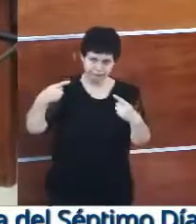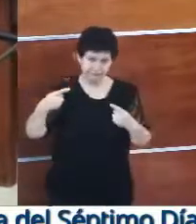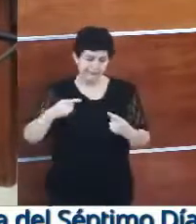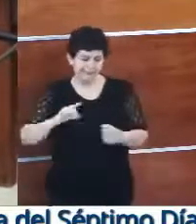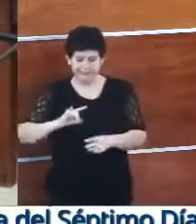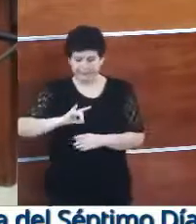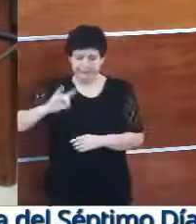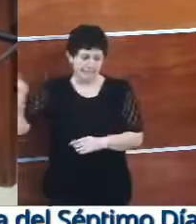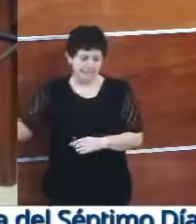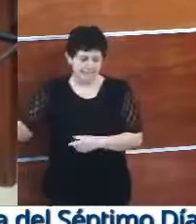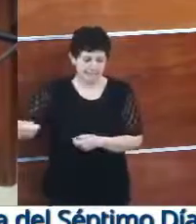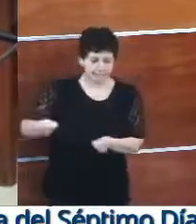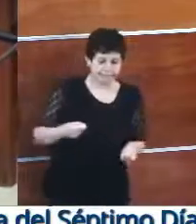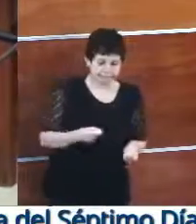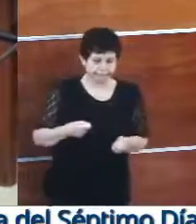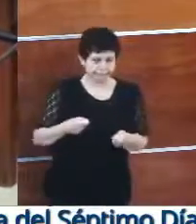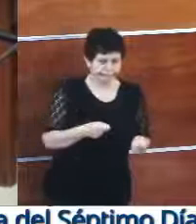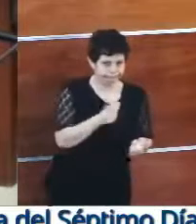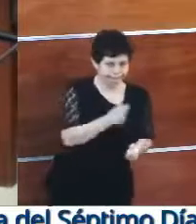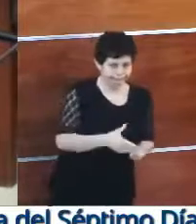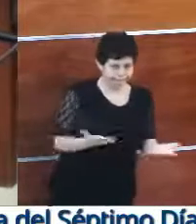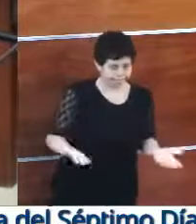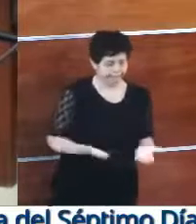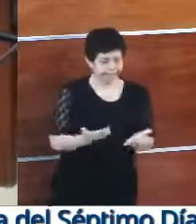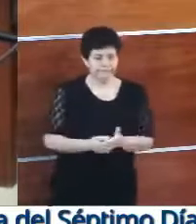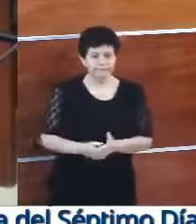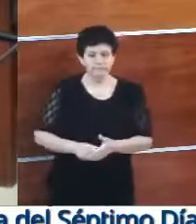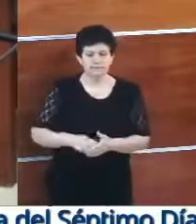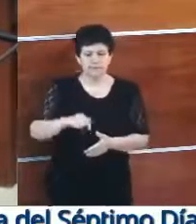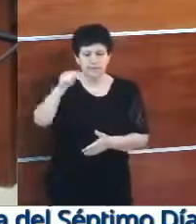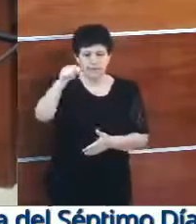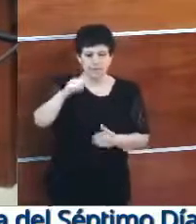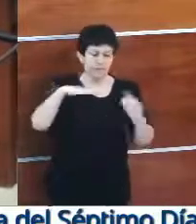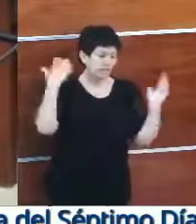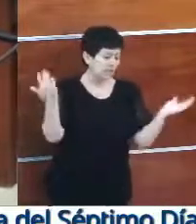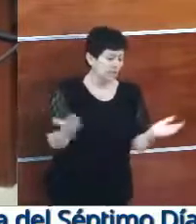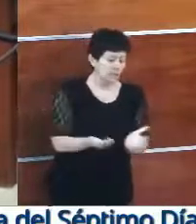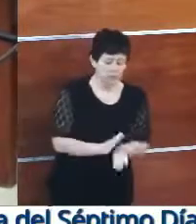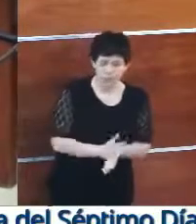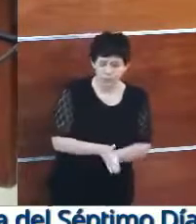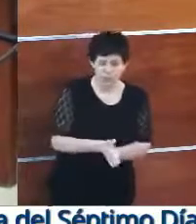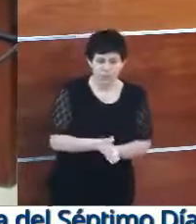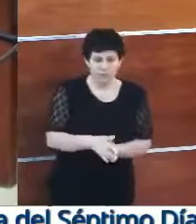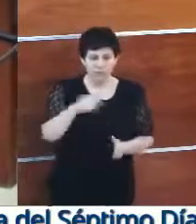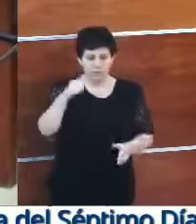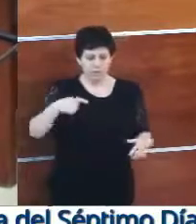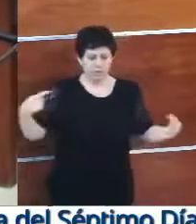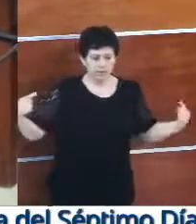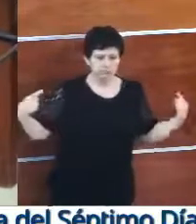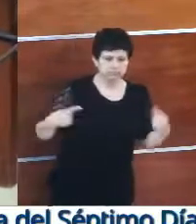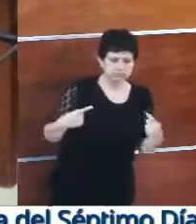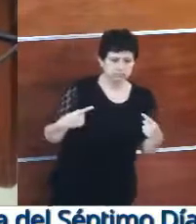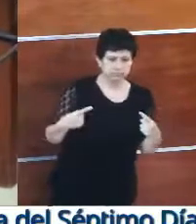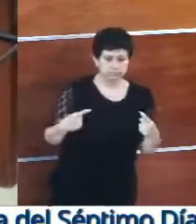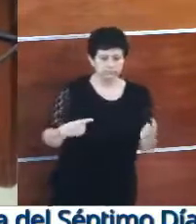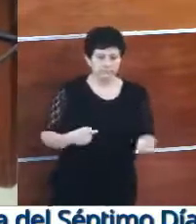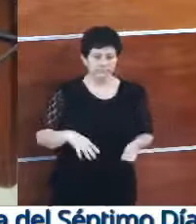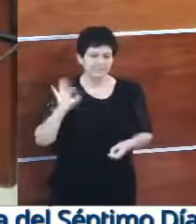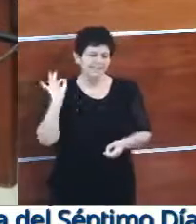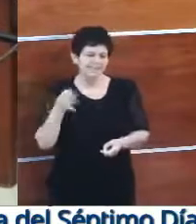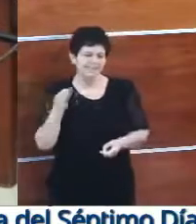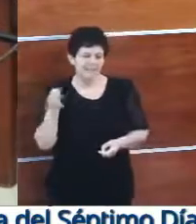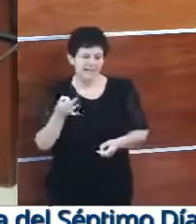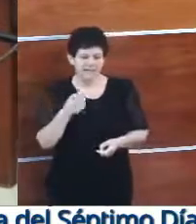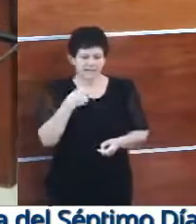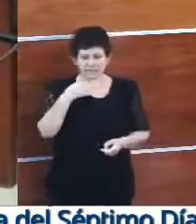donde innecesariamente apareció el mal y arruinó este planeta. Hay una tensión en saber quién tiene la